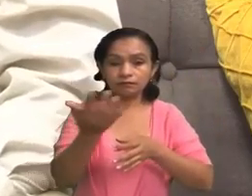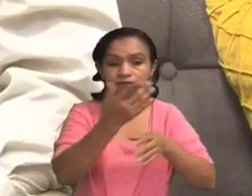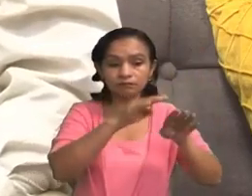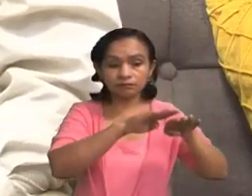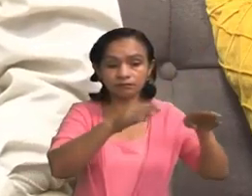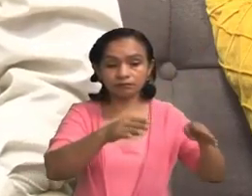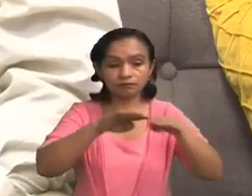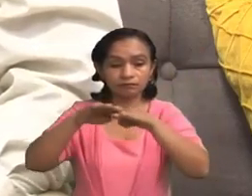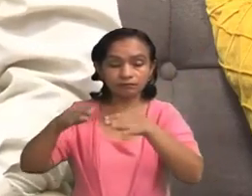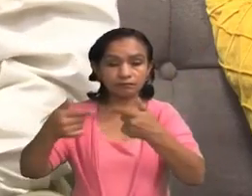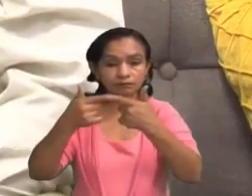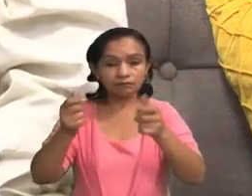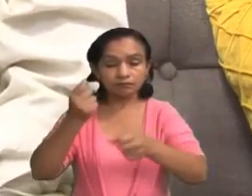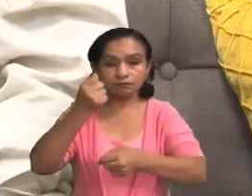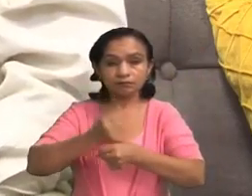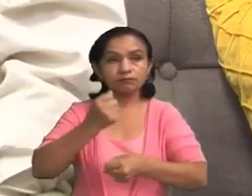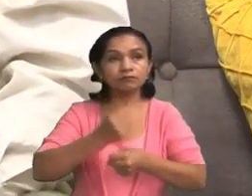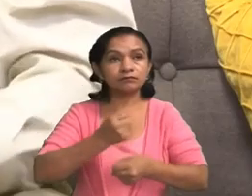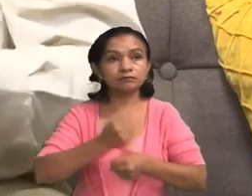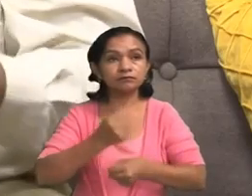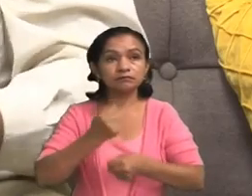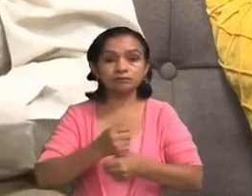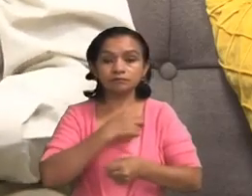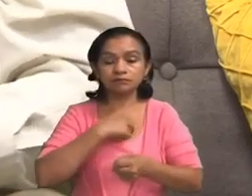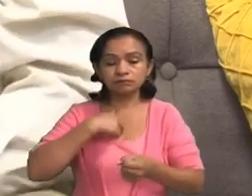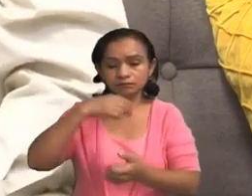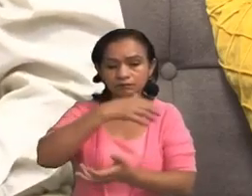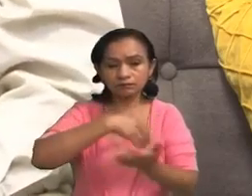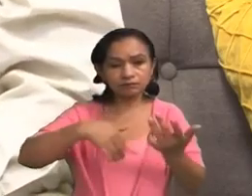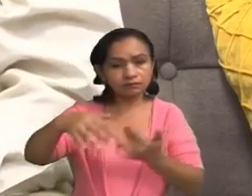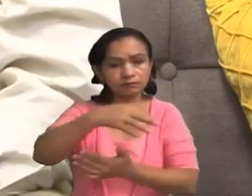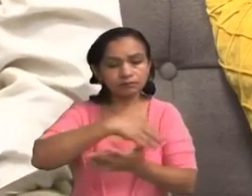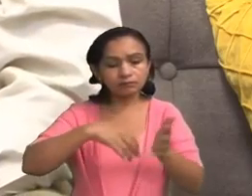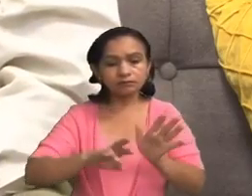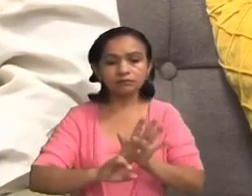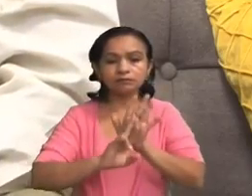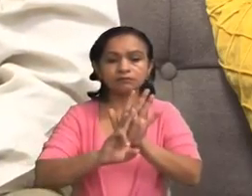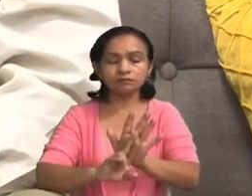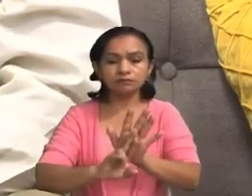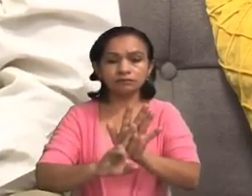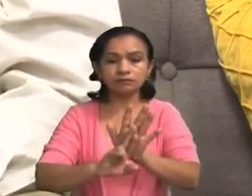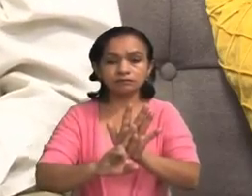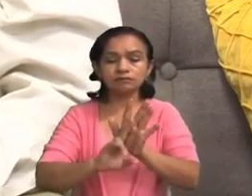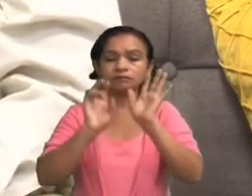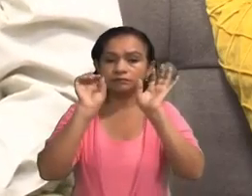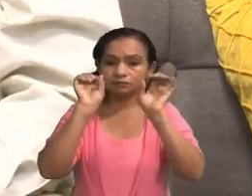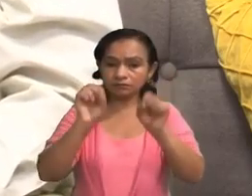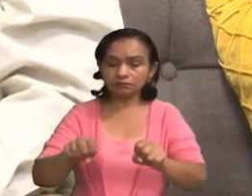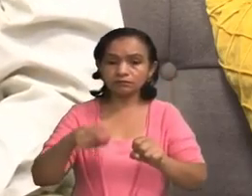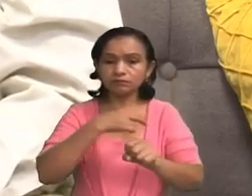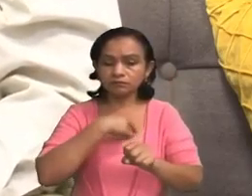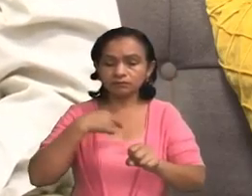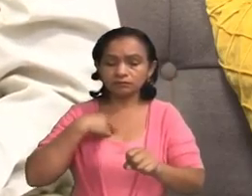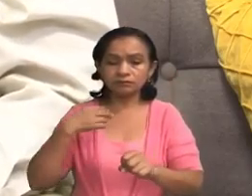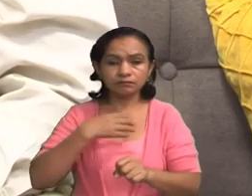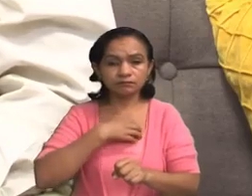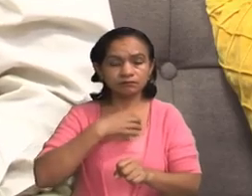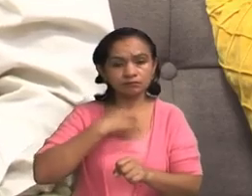grandes grupos de trabajo, sí, sí, para socializar entonces esos resultados a fin de poder tener